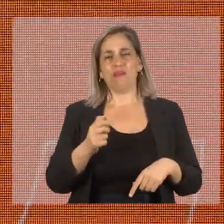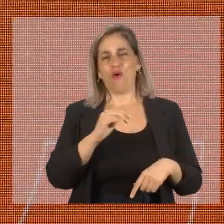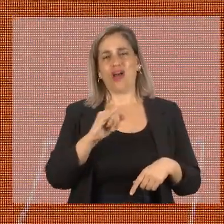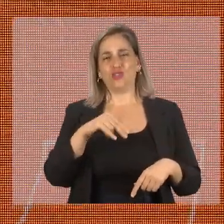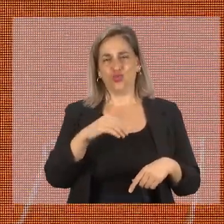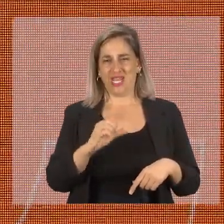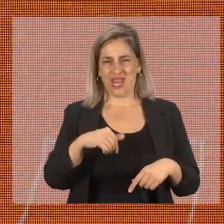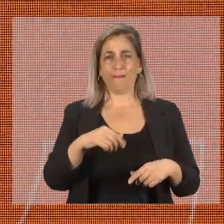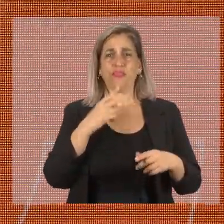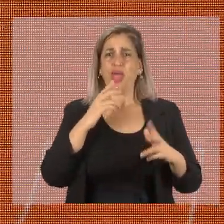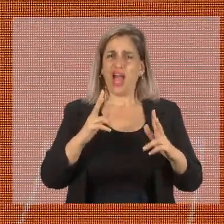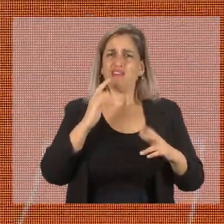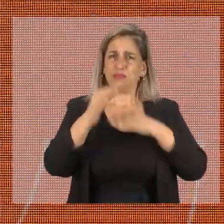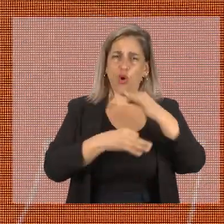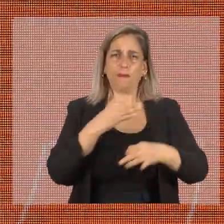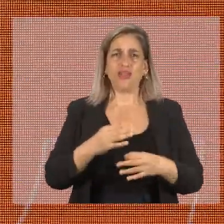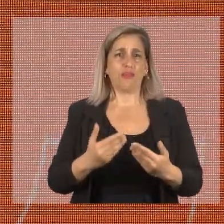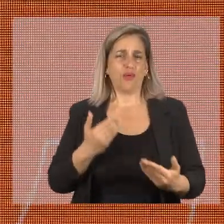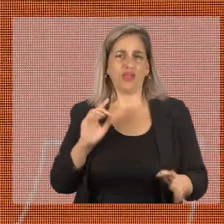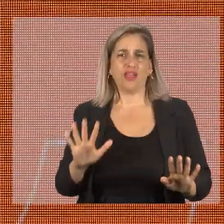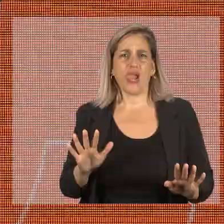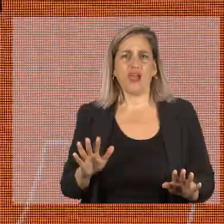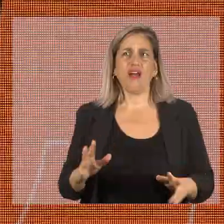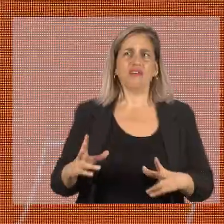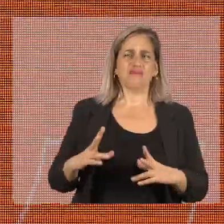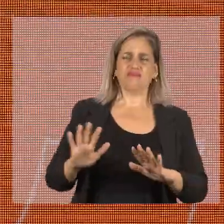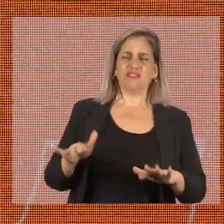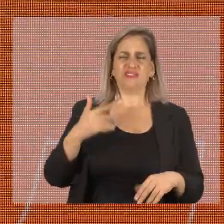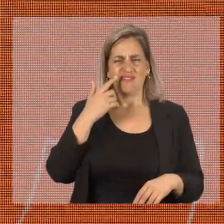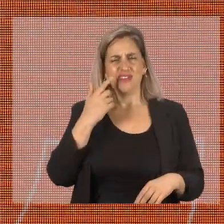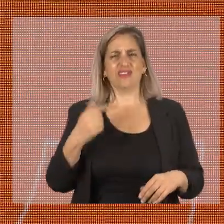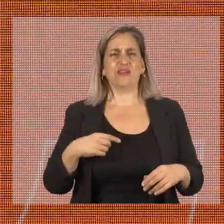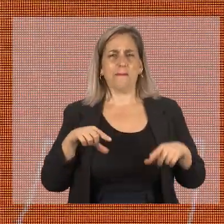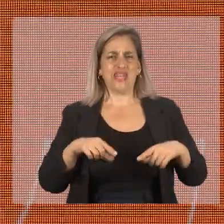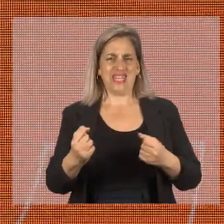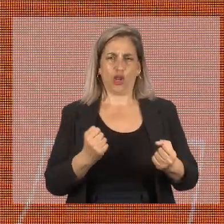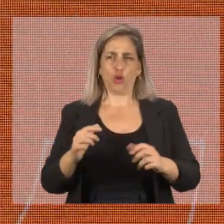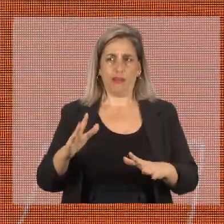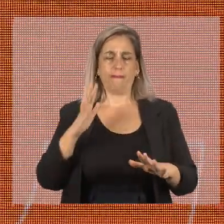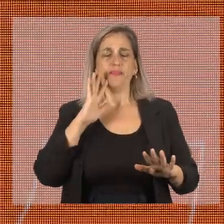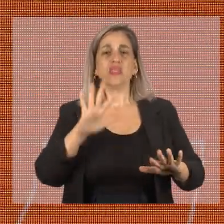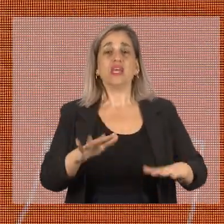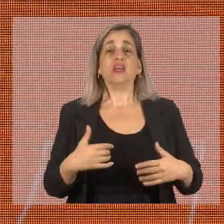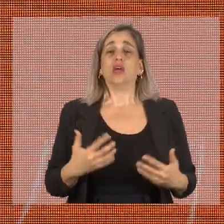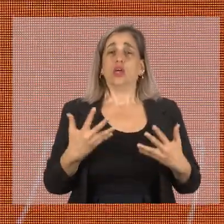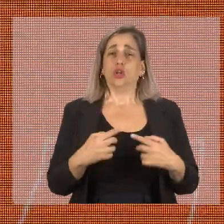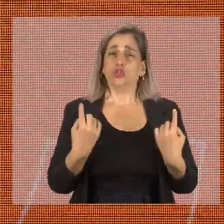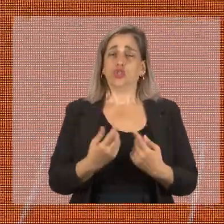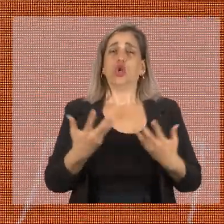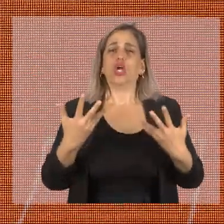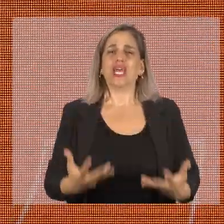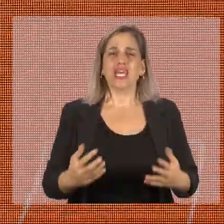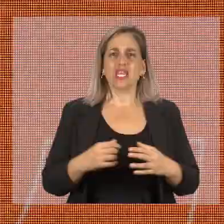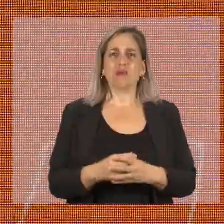acuerdo, a ver si yo me logro explicarlo, porque al principio no me expliqué bien con Azucena. Esto lo que pretende decir